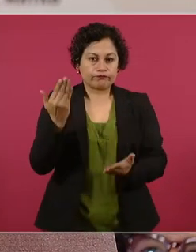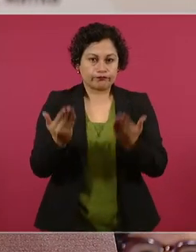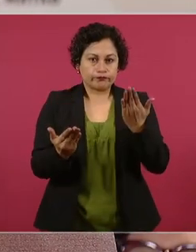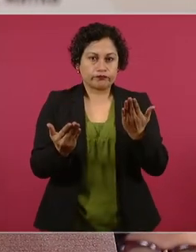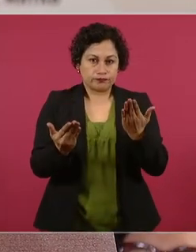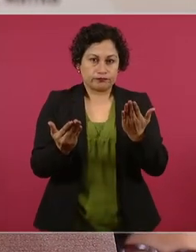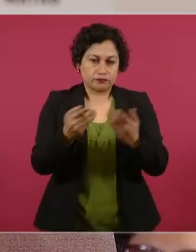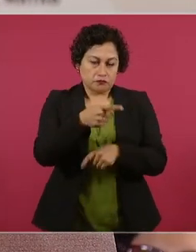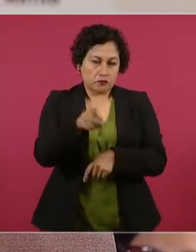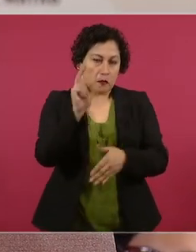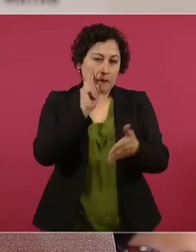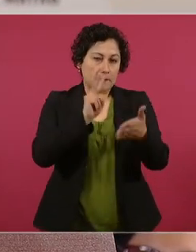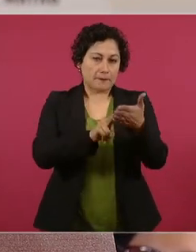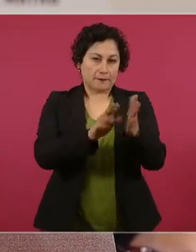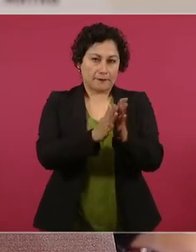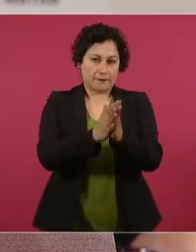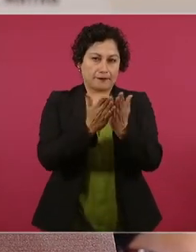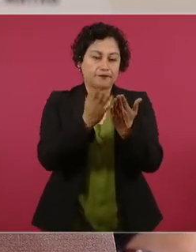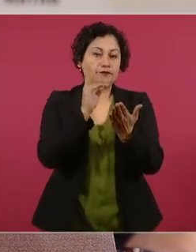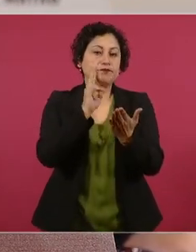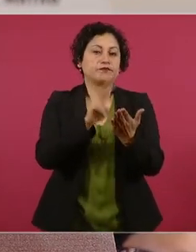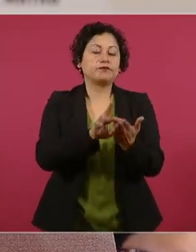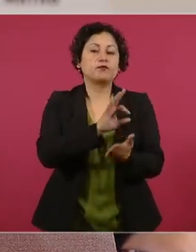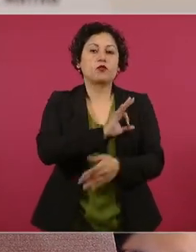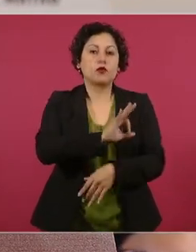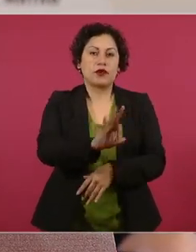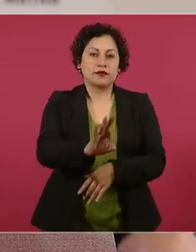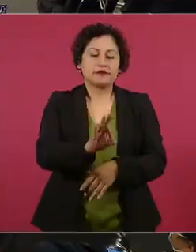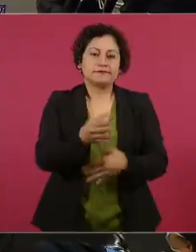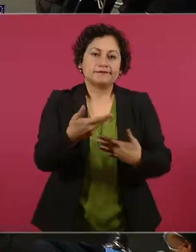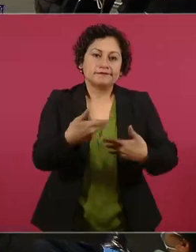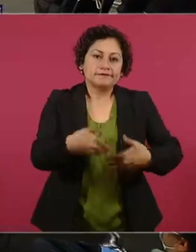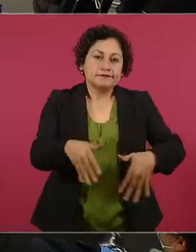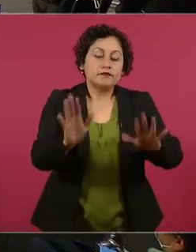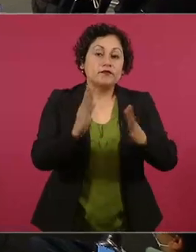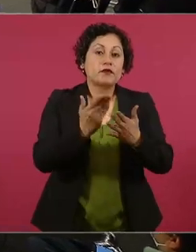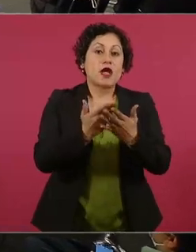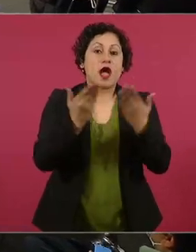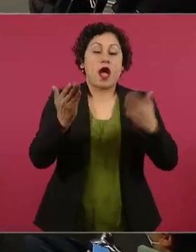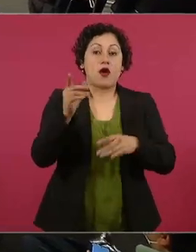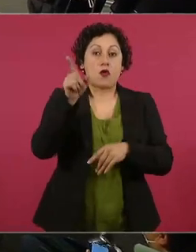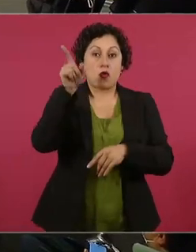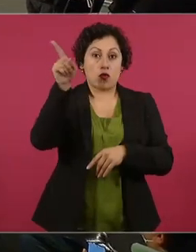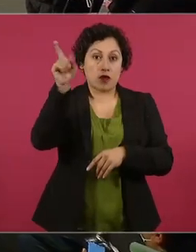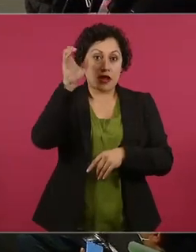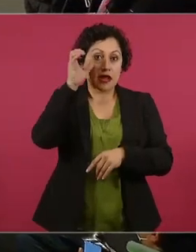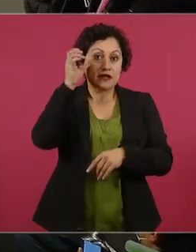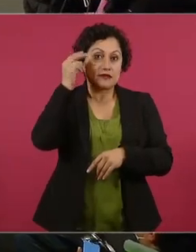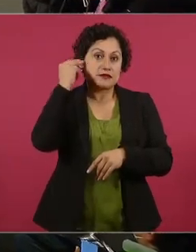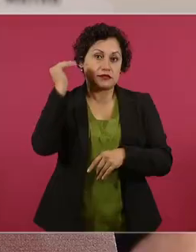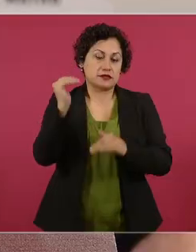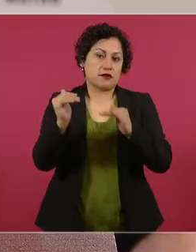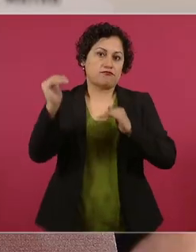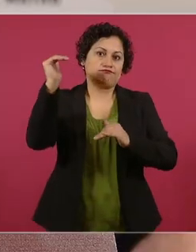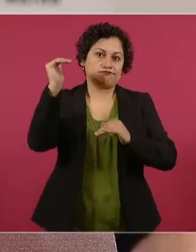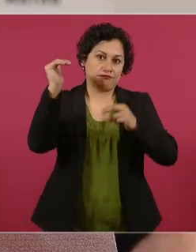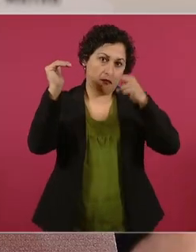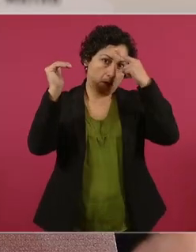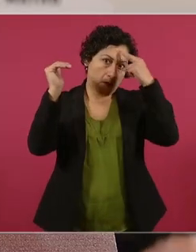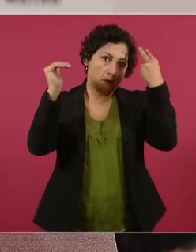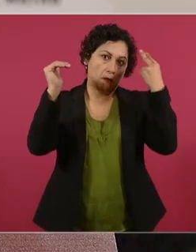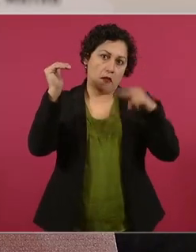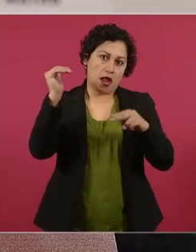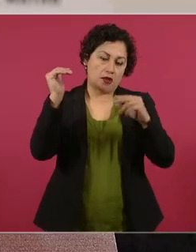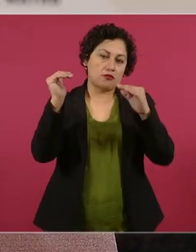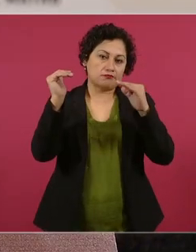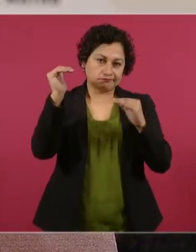luego, el salario en China es superior al salario en nuestro país. Sí, al